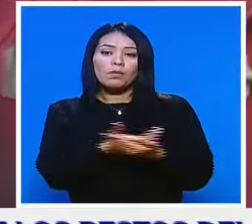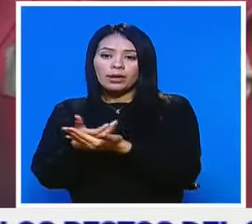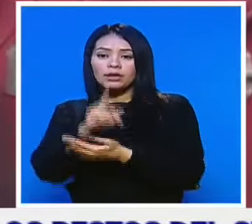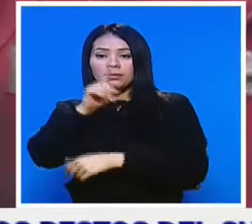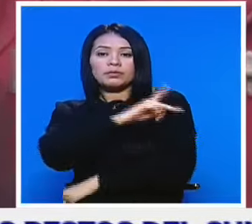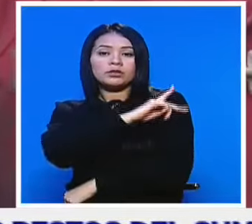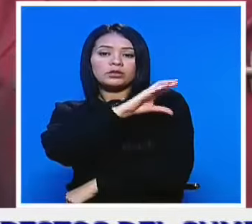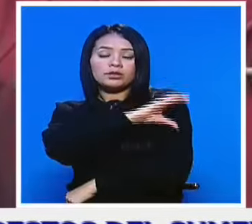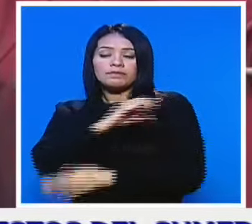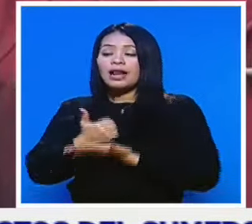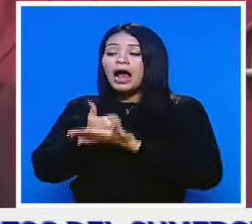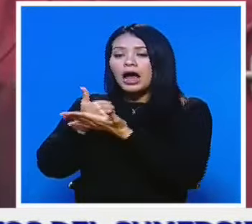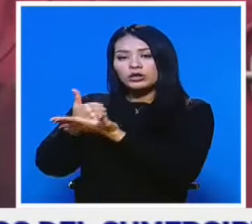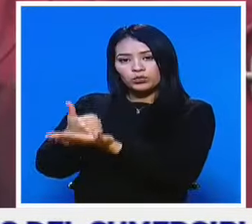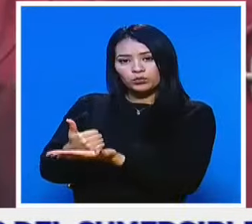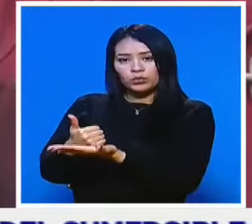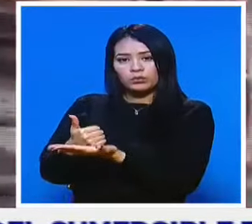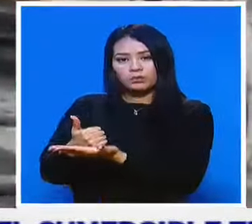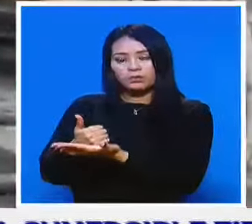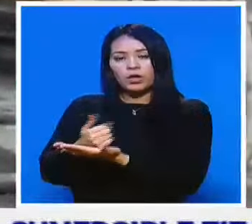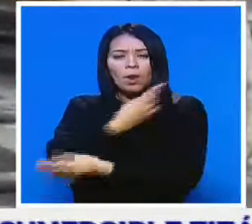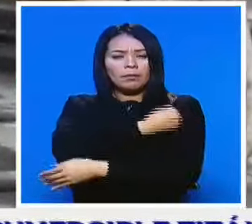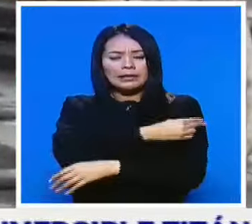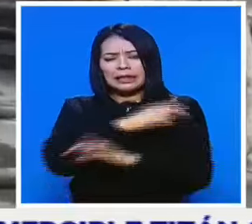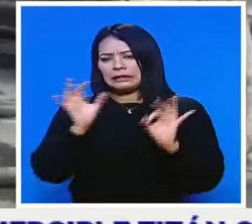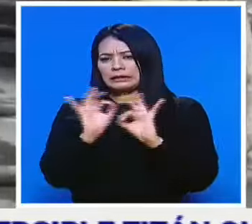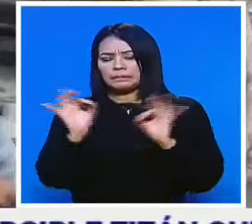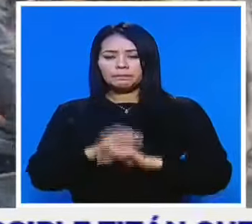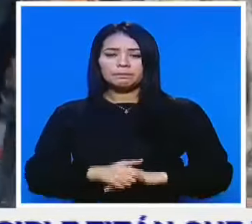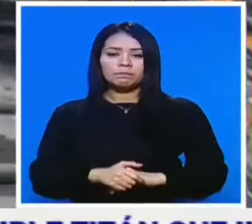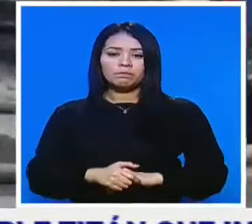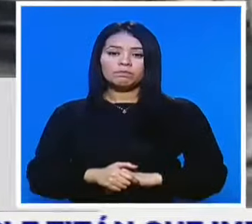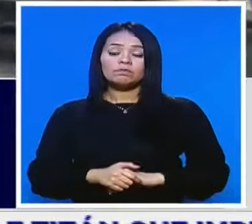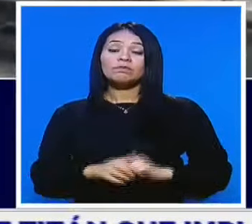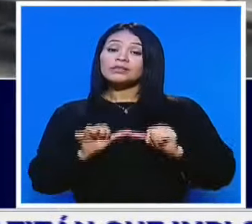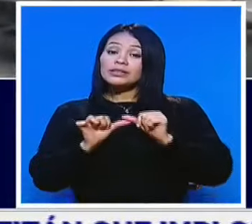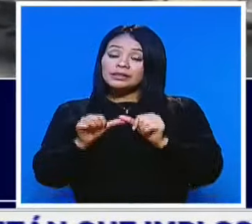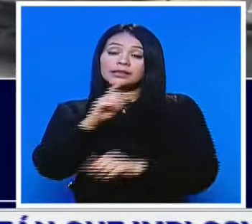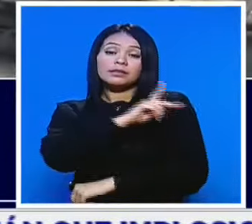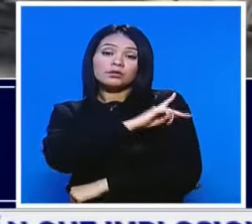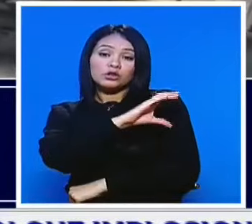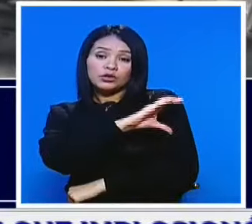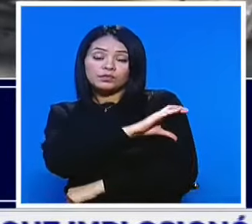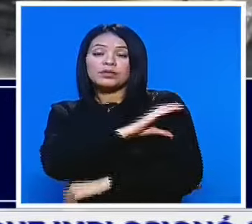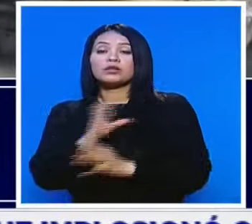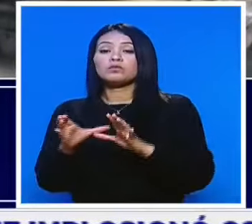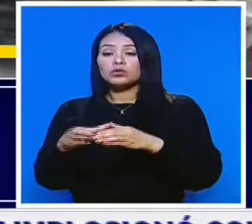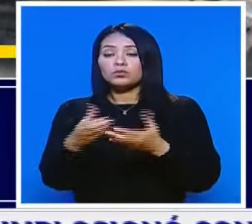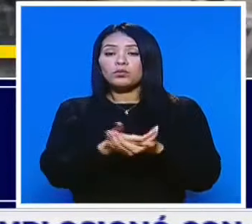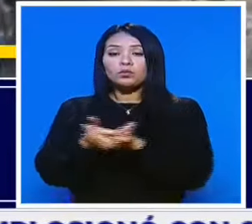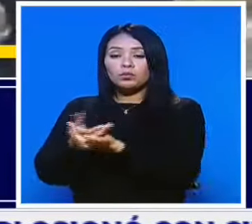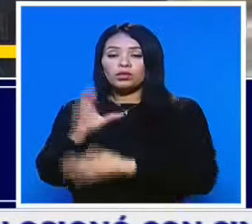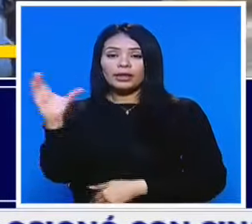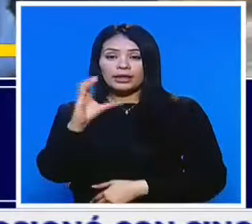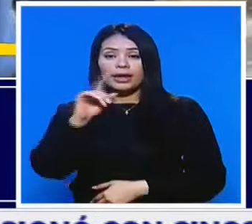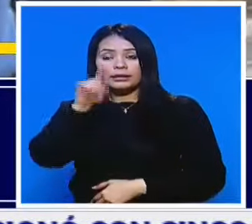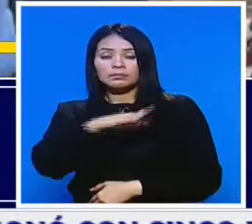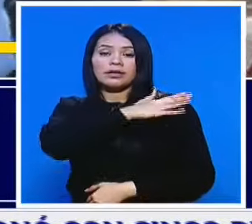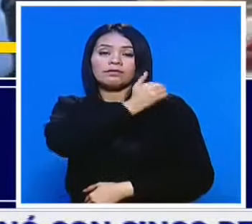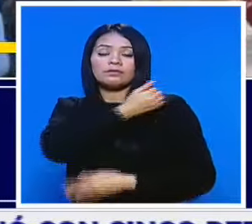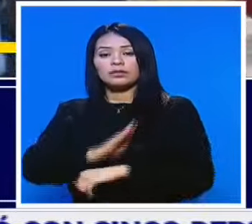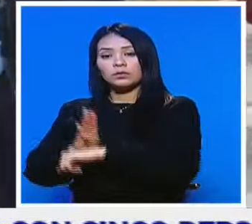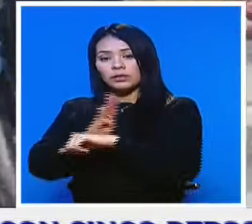No hubo necesidad de pasarlo a ningún hospital. A esta hora continúan funcionarios de Protección Civil, bomberos de Caracas, así como jefes de seguridad